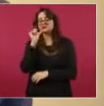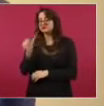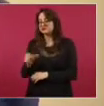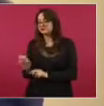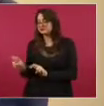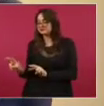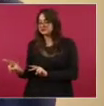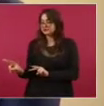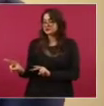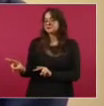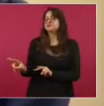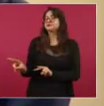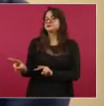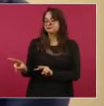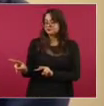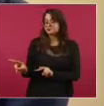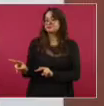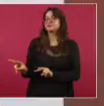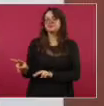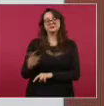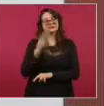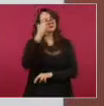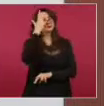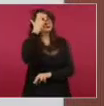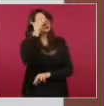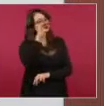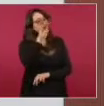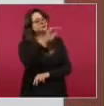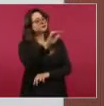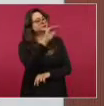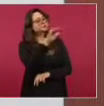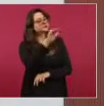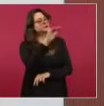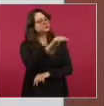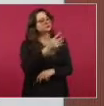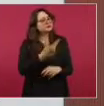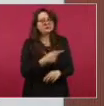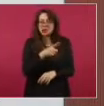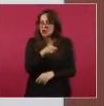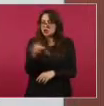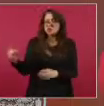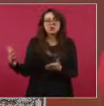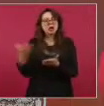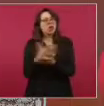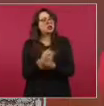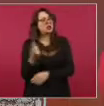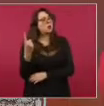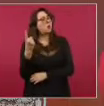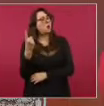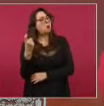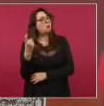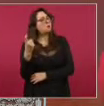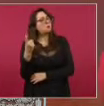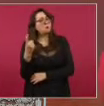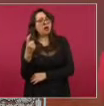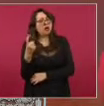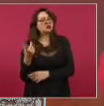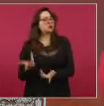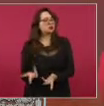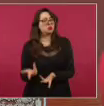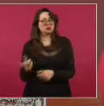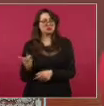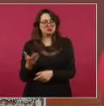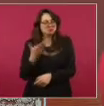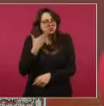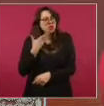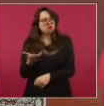Porfirio Díaz que no le parece bajo el salario de $1 diario, pero sí excesiva la jornada